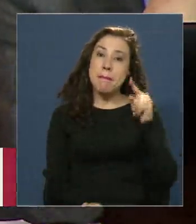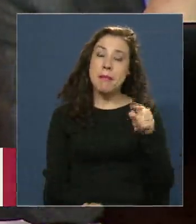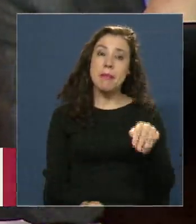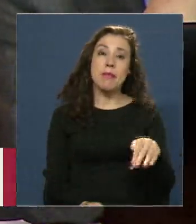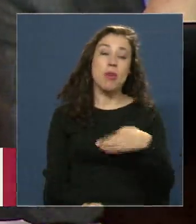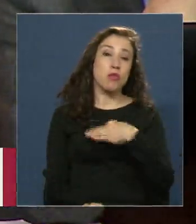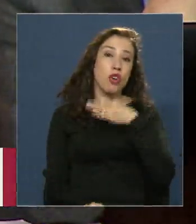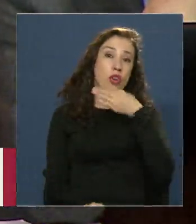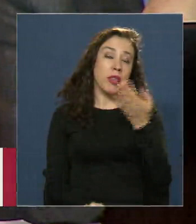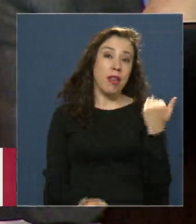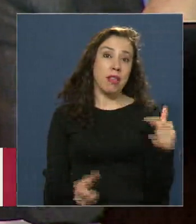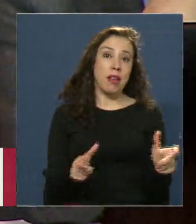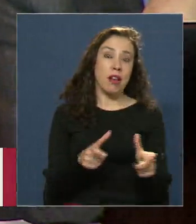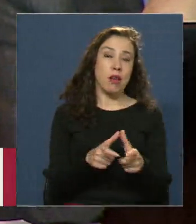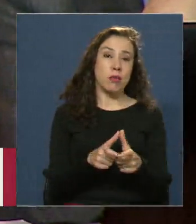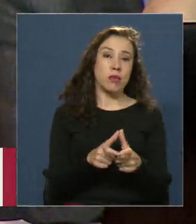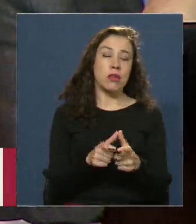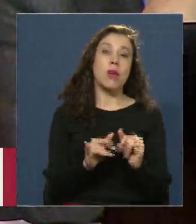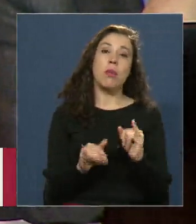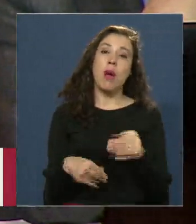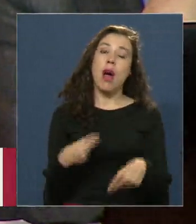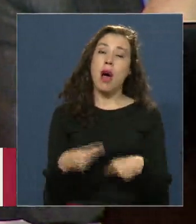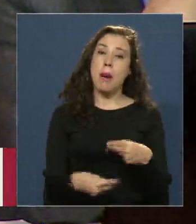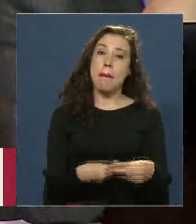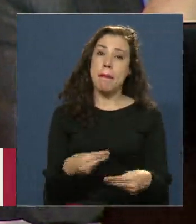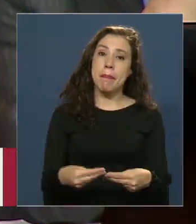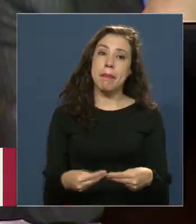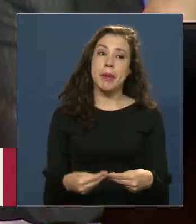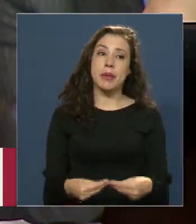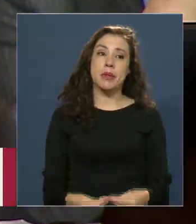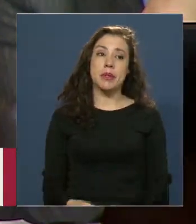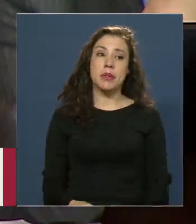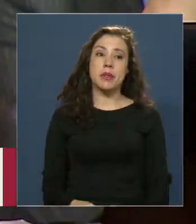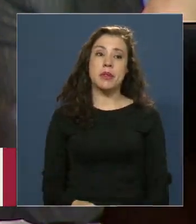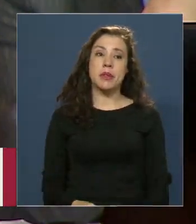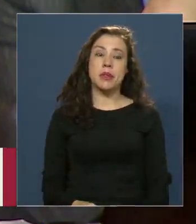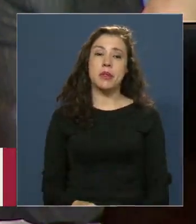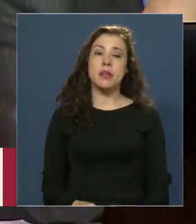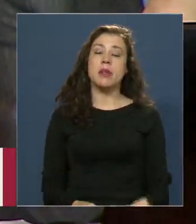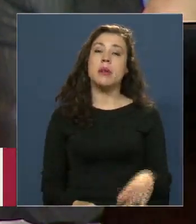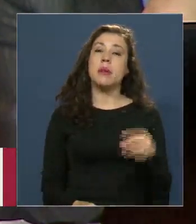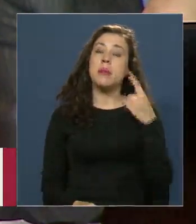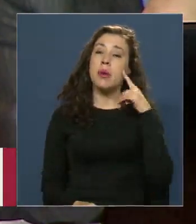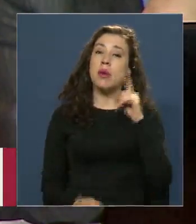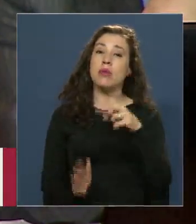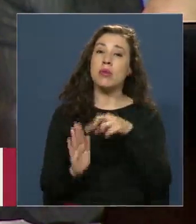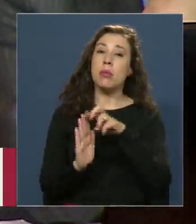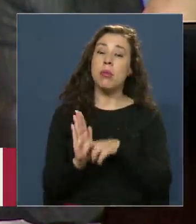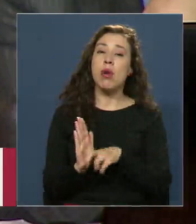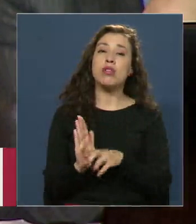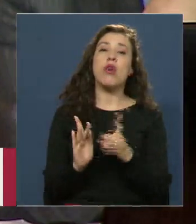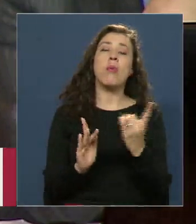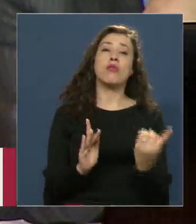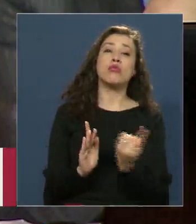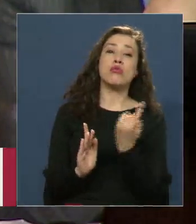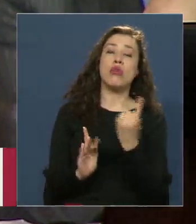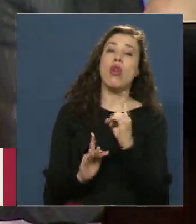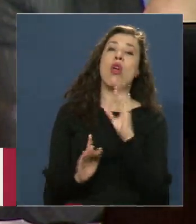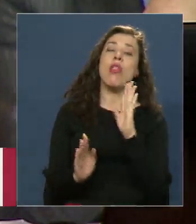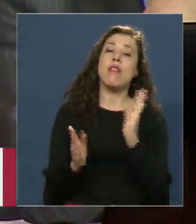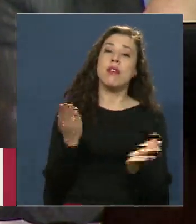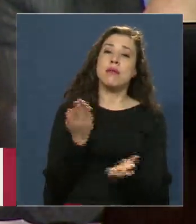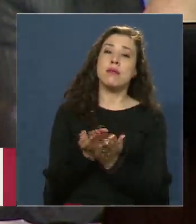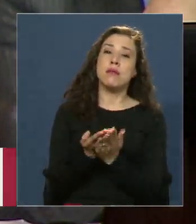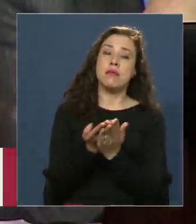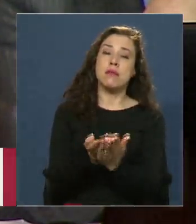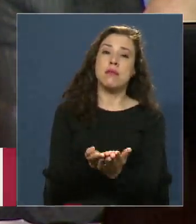lo señalé en la comisión, es un aporte. Y lo que es siempre y cuando no sea un proyecto aislado, debe acompañarse